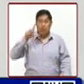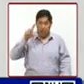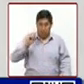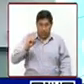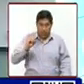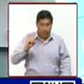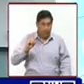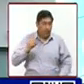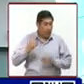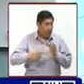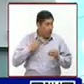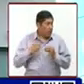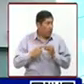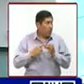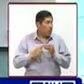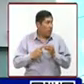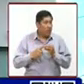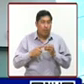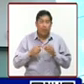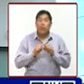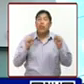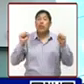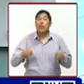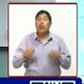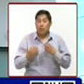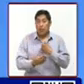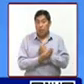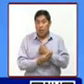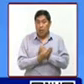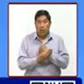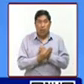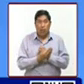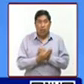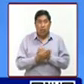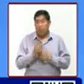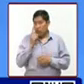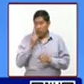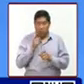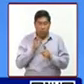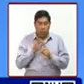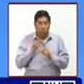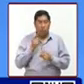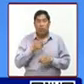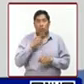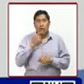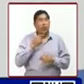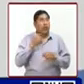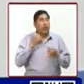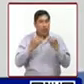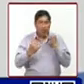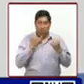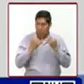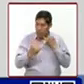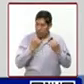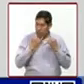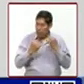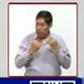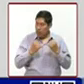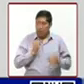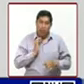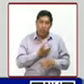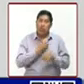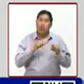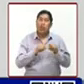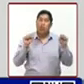relación al sistema financiero y a una entidad financiera en particular. A los indicadores que muestra el